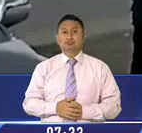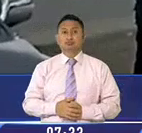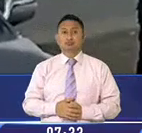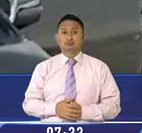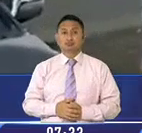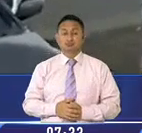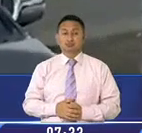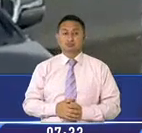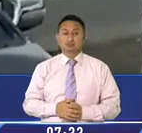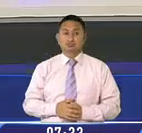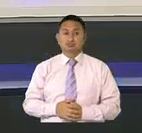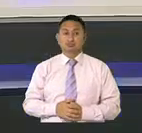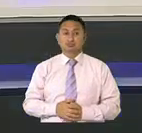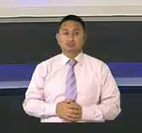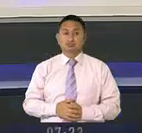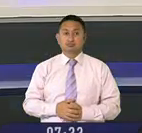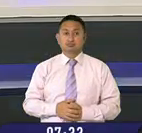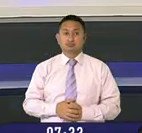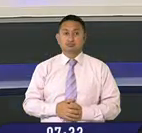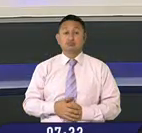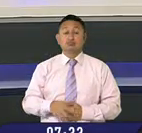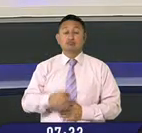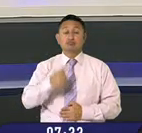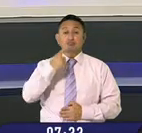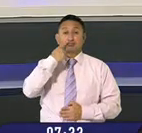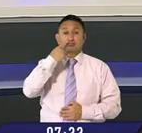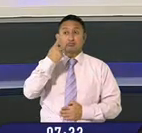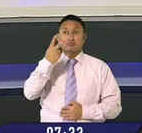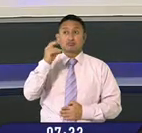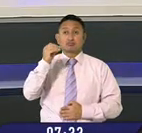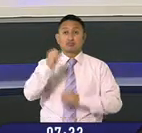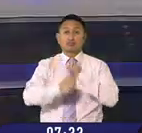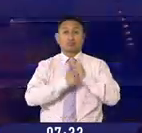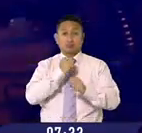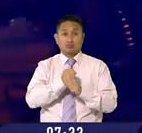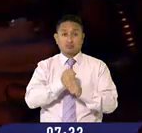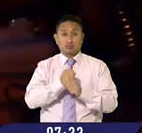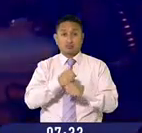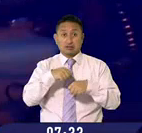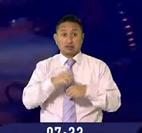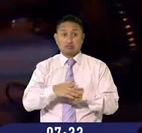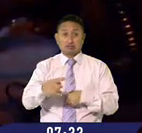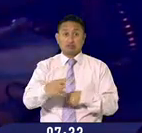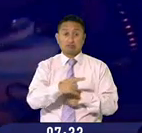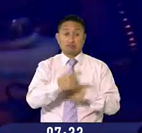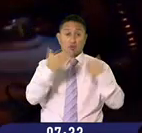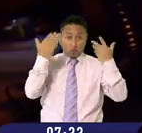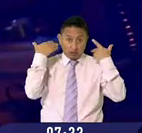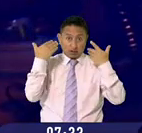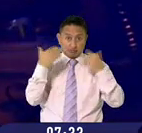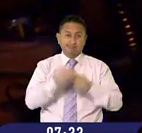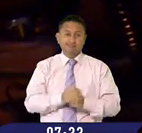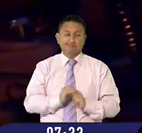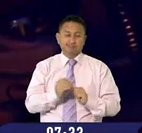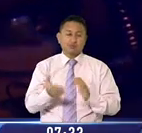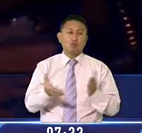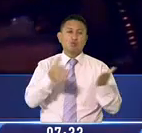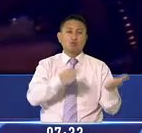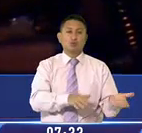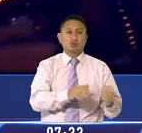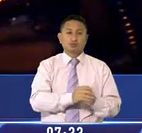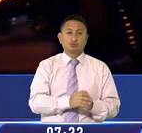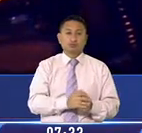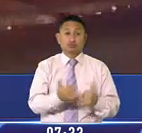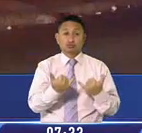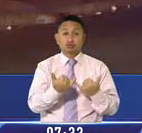Odette Camacho. Un hombre de 20 años engrosó la lista de muertes violentas en Guayaquil. El crimen se produjo